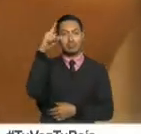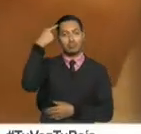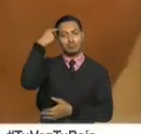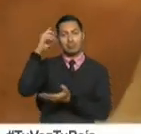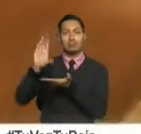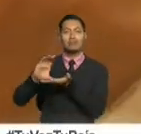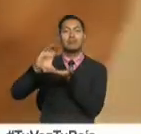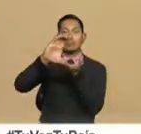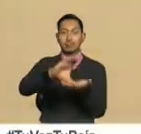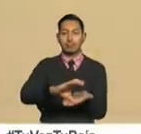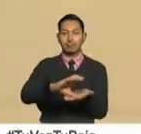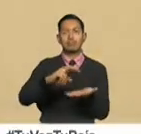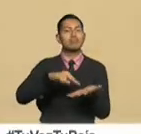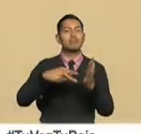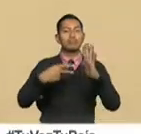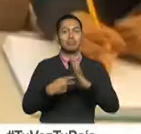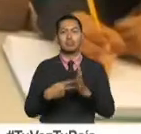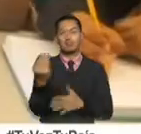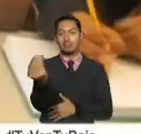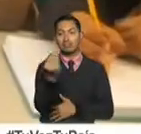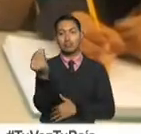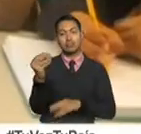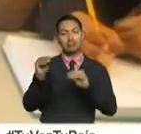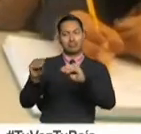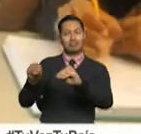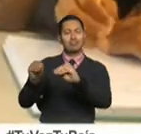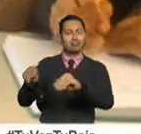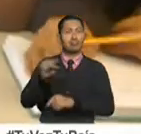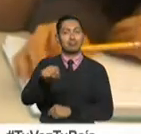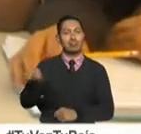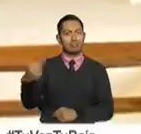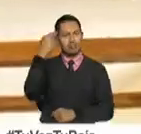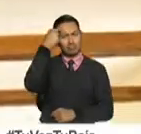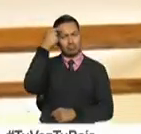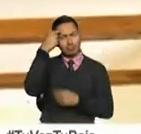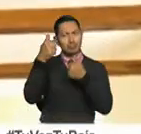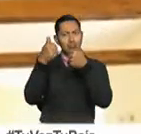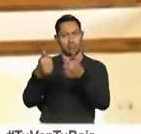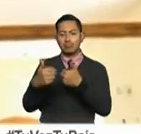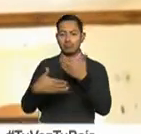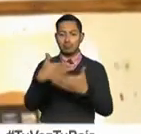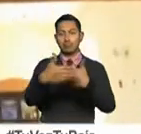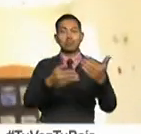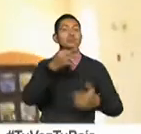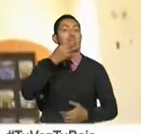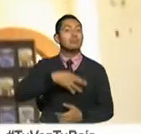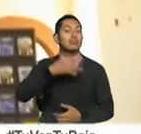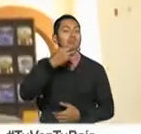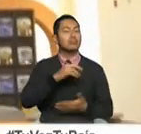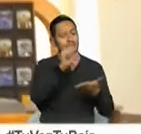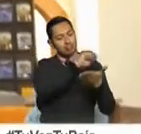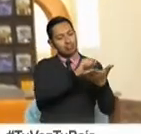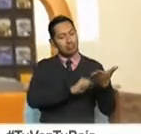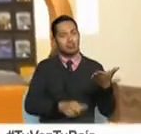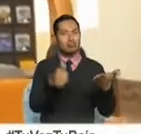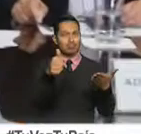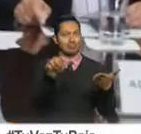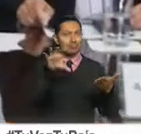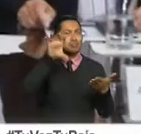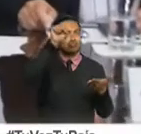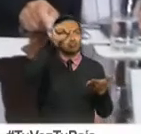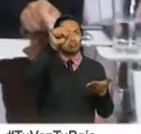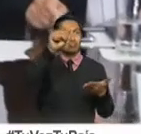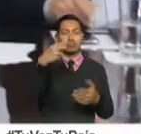Nacional y busca fortalecer las condiciones de los jóvenes para mejorar su rendimiento en el examen Ser Bachiller. Lo que hemos hecho es acordar con